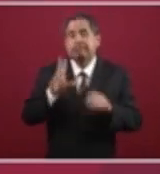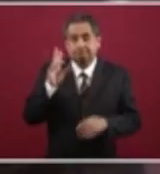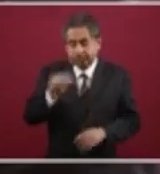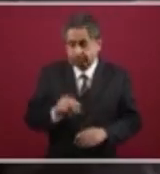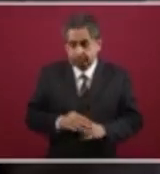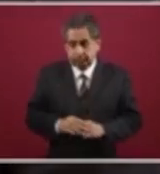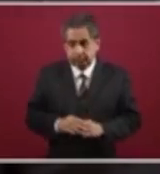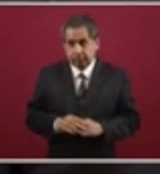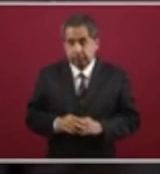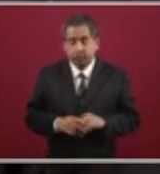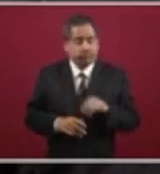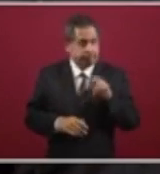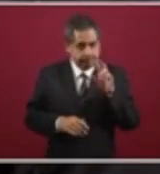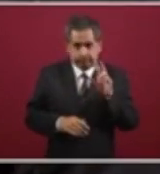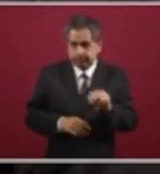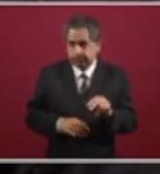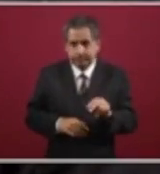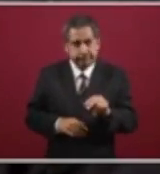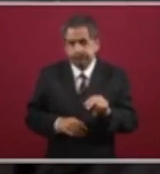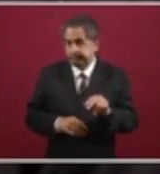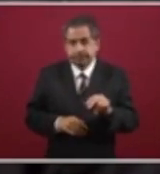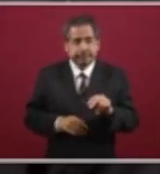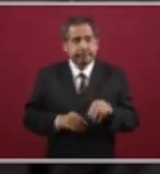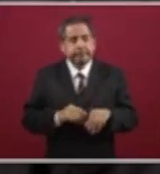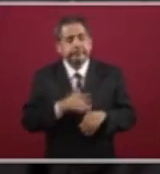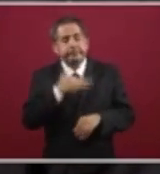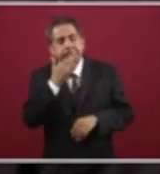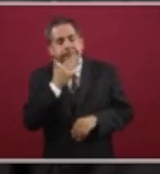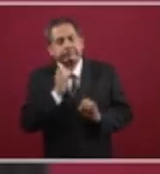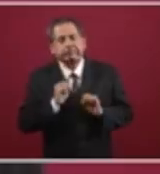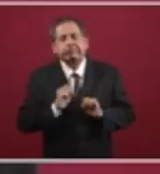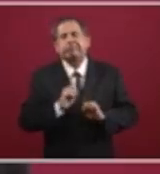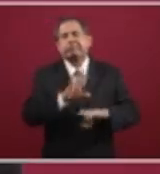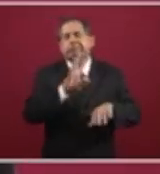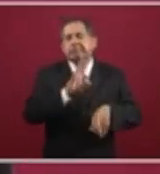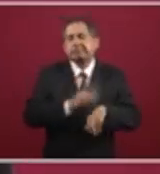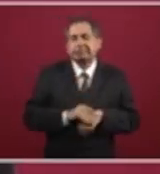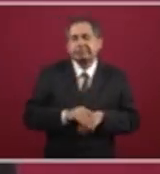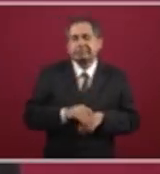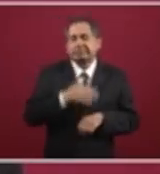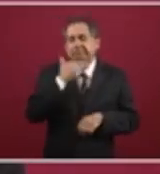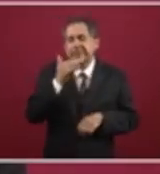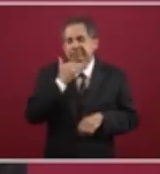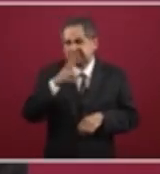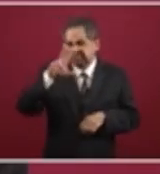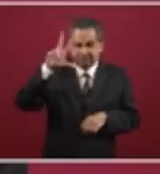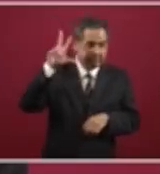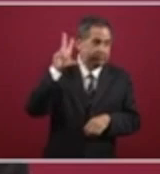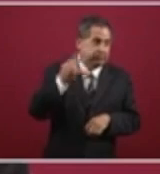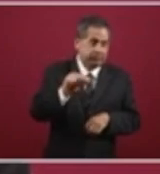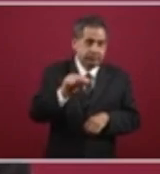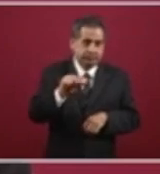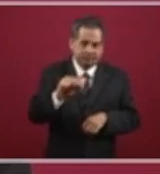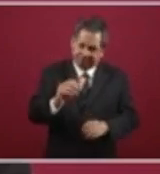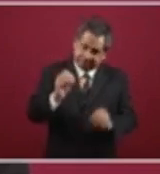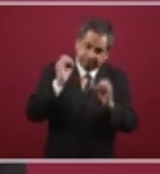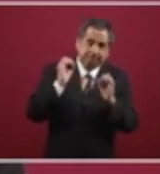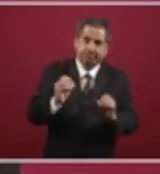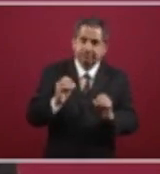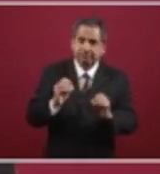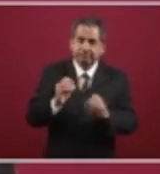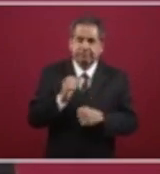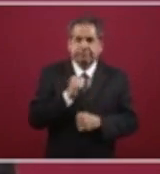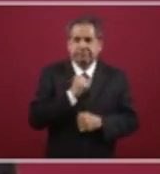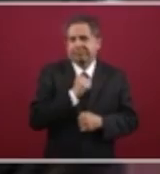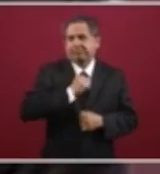porque no se va a tolerar la corrupción, cero corrupción. Ya no hay